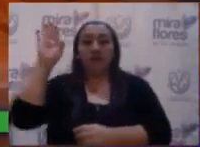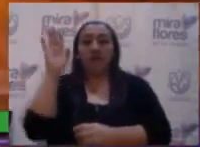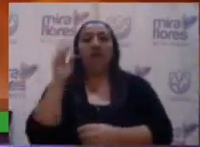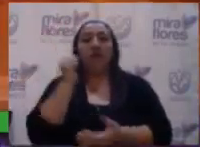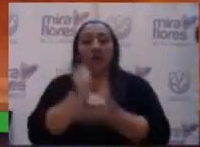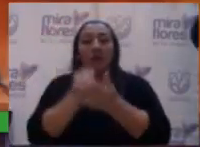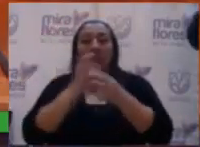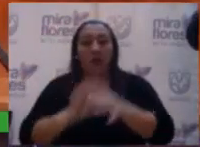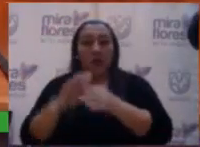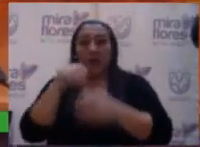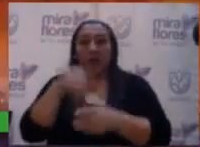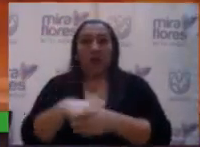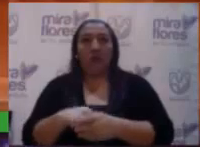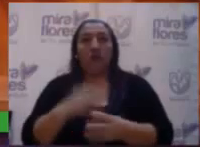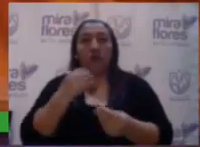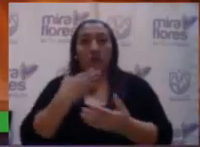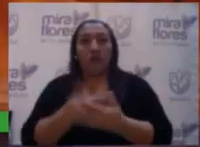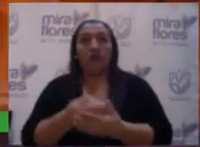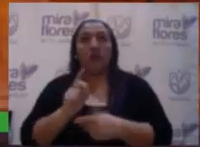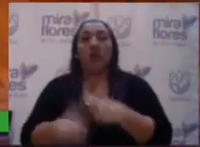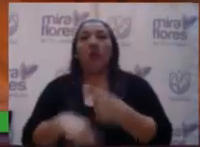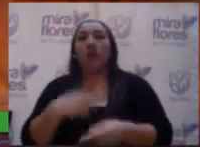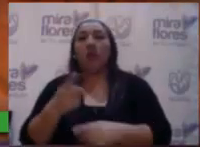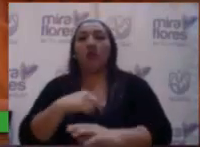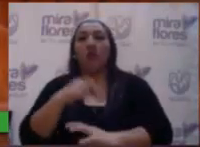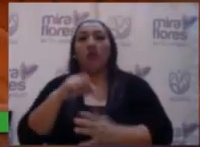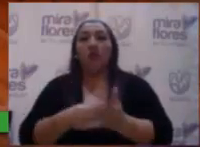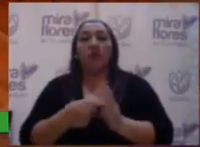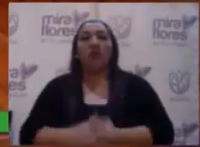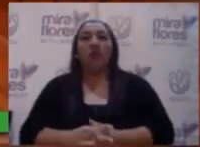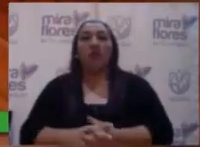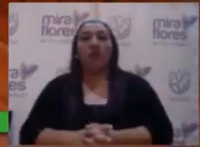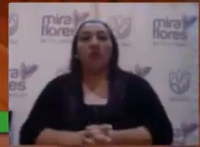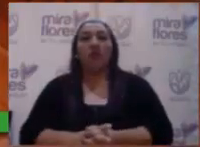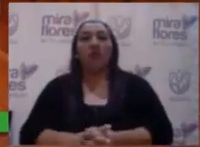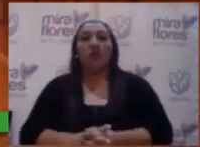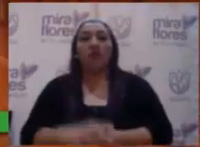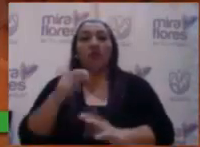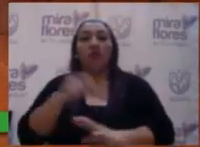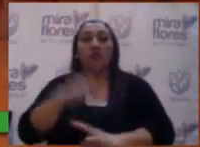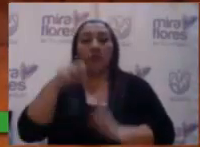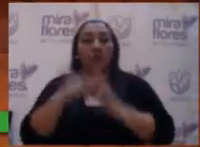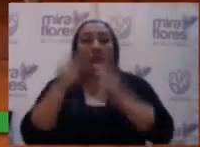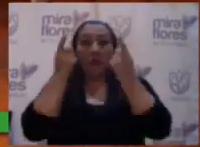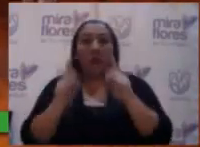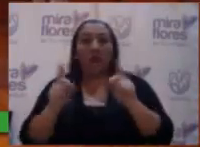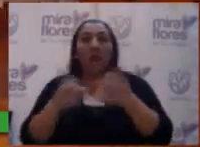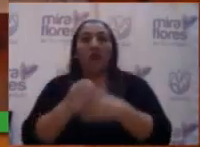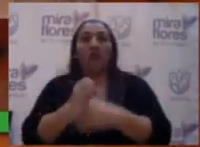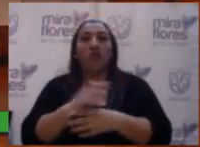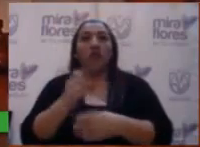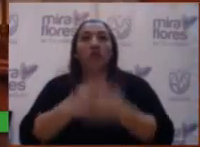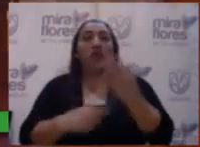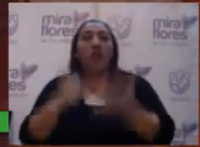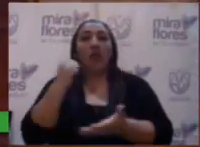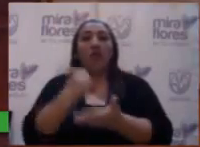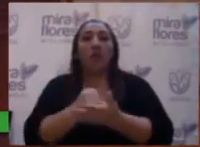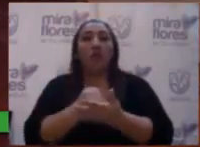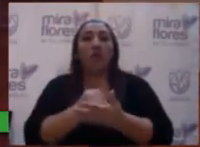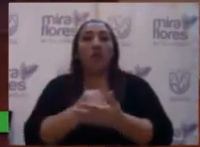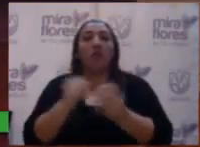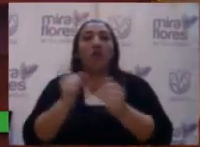se aprueba por unanimidad de votos Muchas gracias vamos al siguiente punto proyecto de acuerdo de consejo que aprueba aceptar